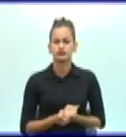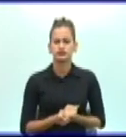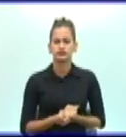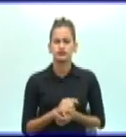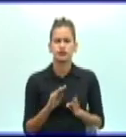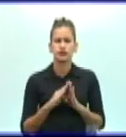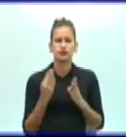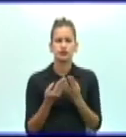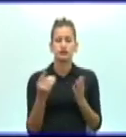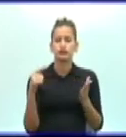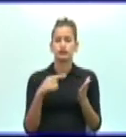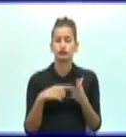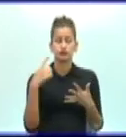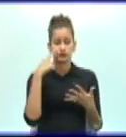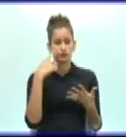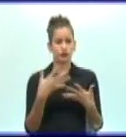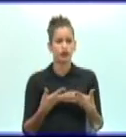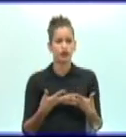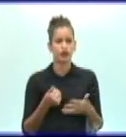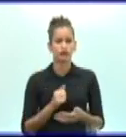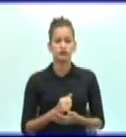Todo punto y su imagen